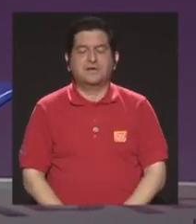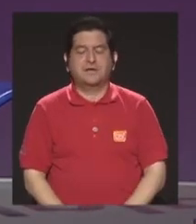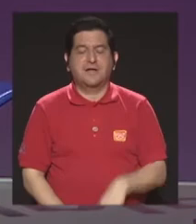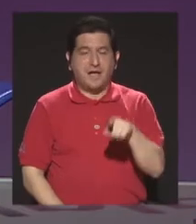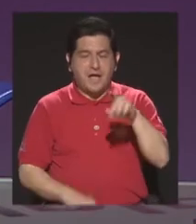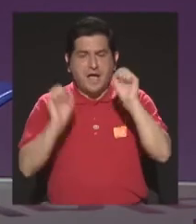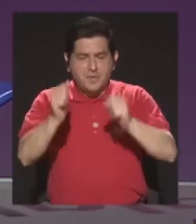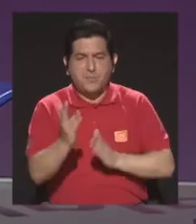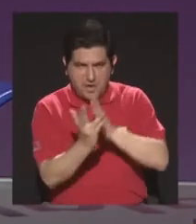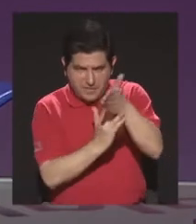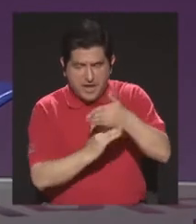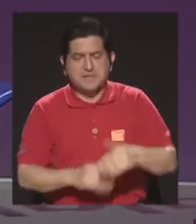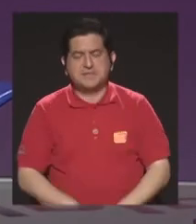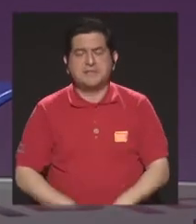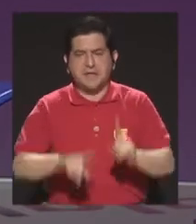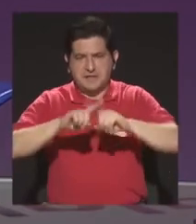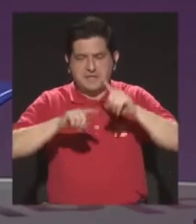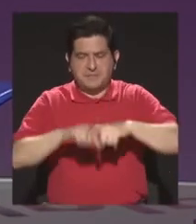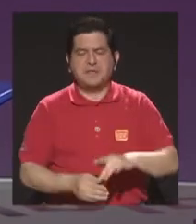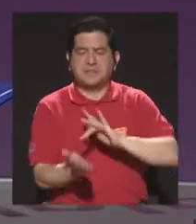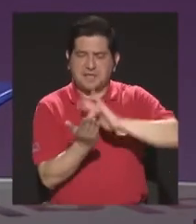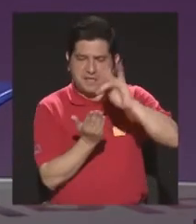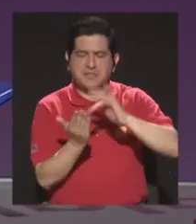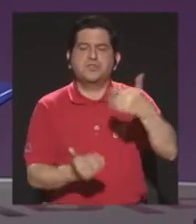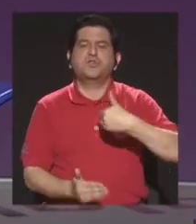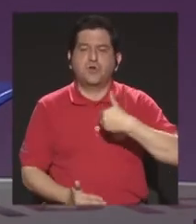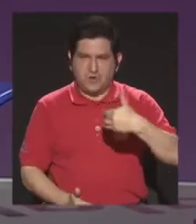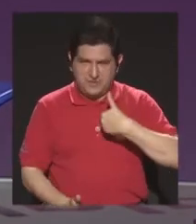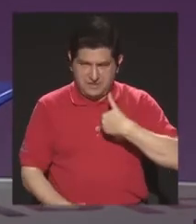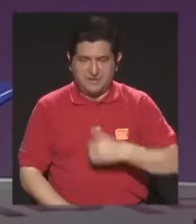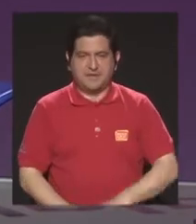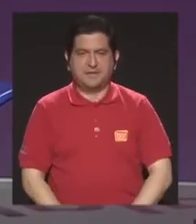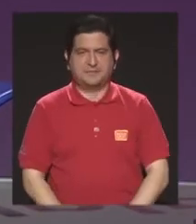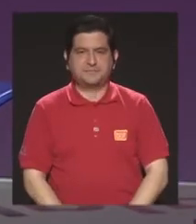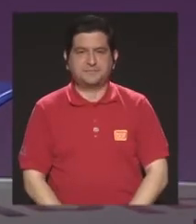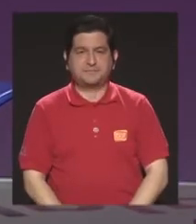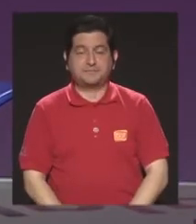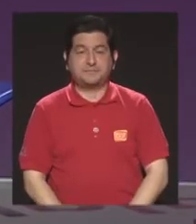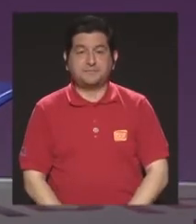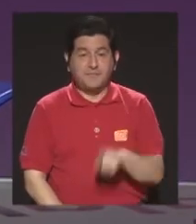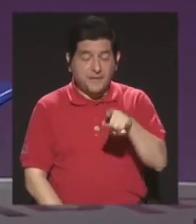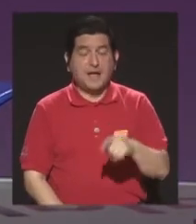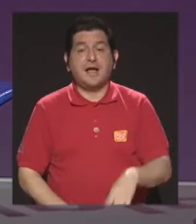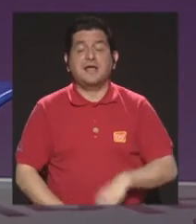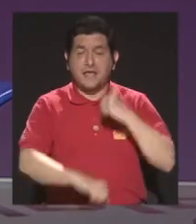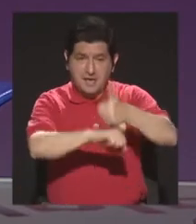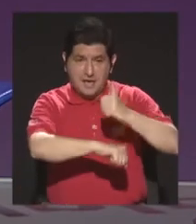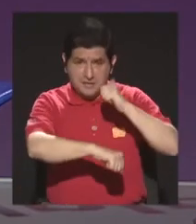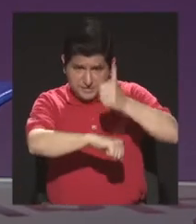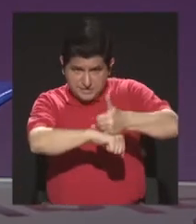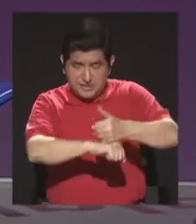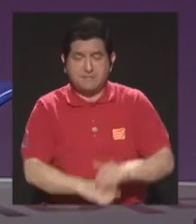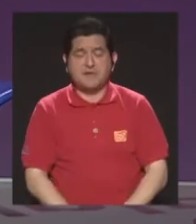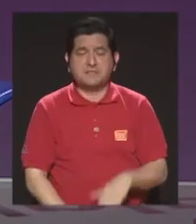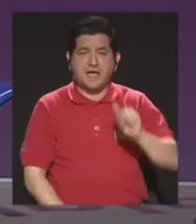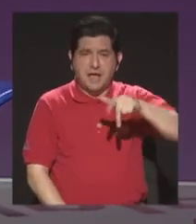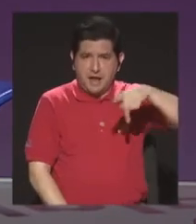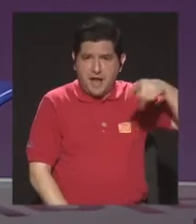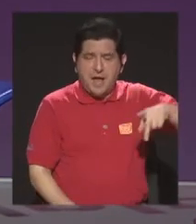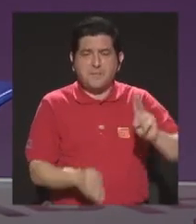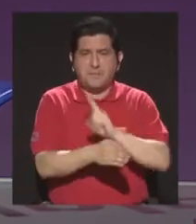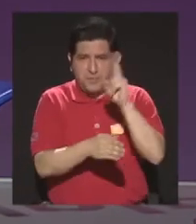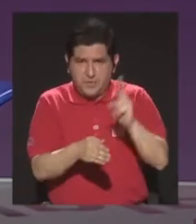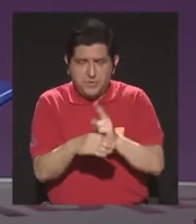su tienda, de acuerdo al dispositivo que usted posea, para que instale la aplicación y pueda